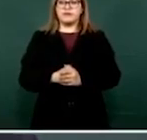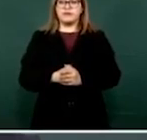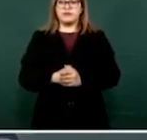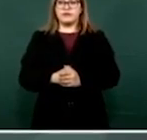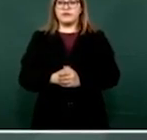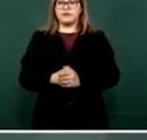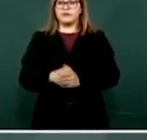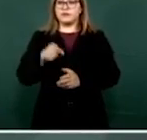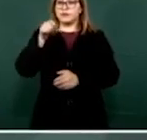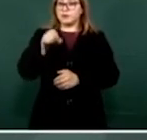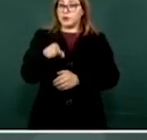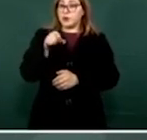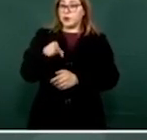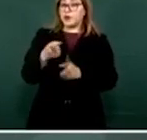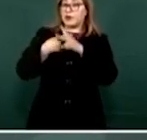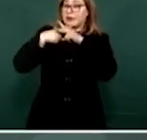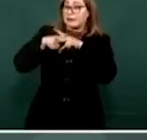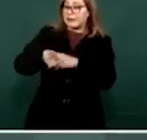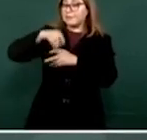echar a andar todo esto,